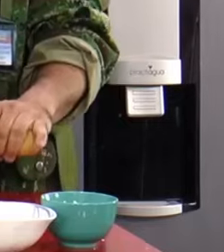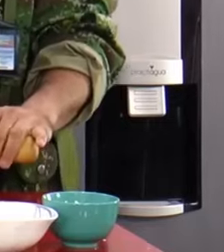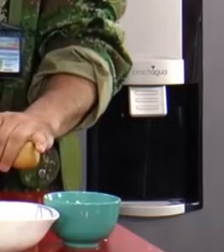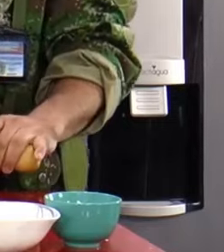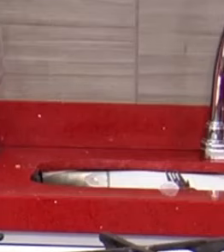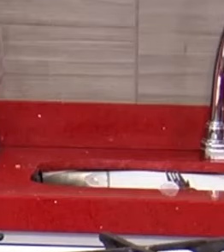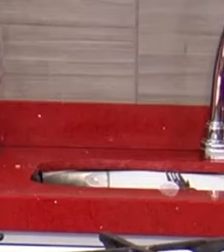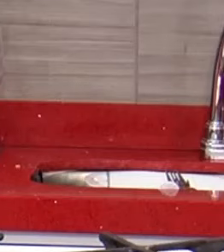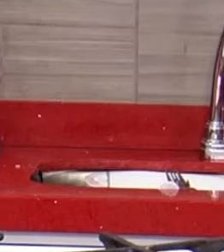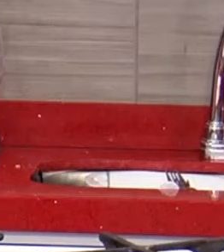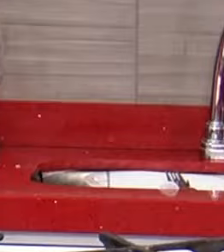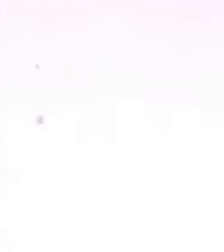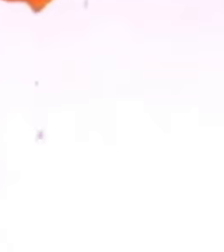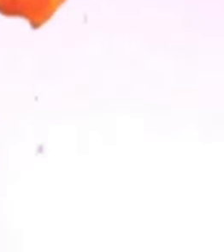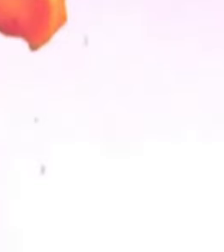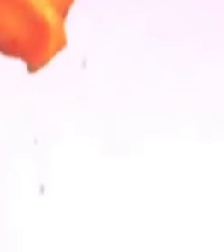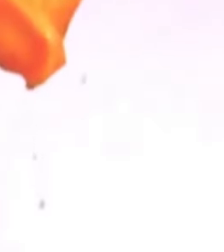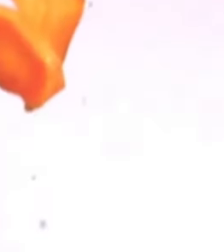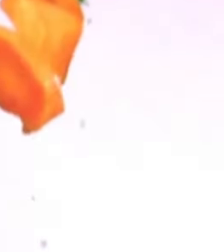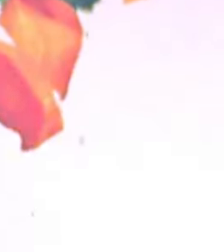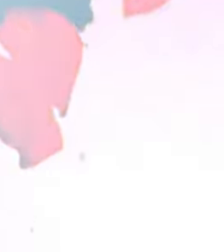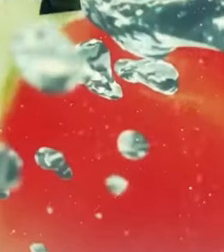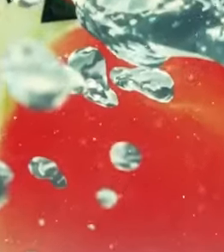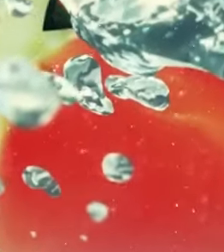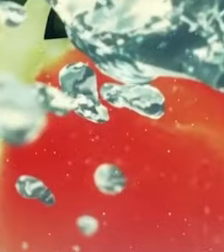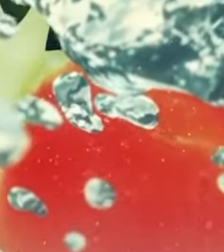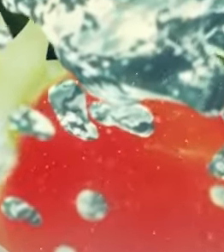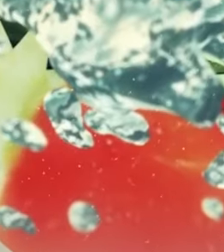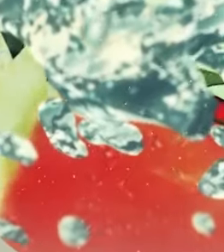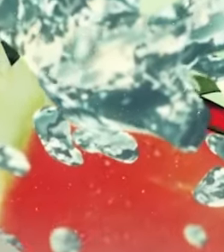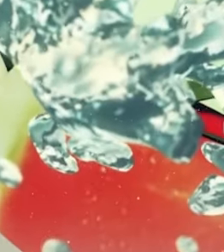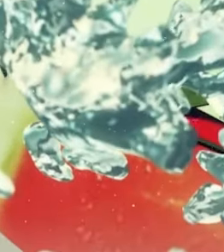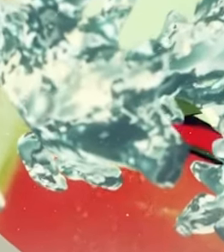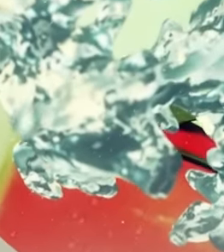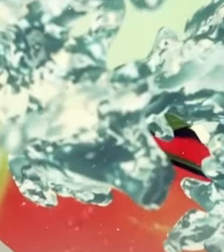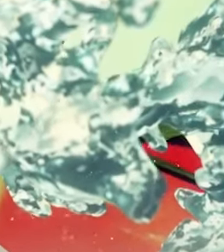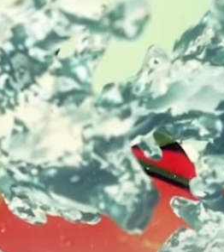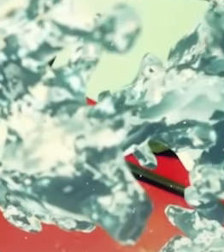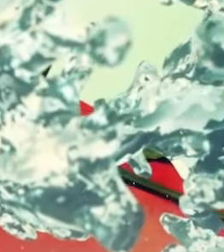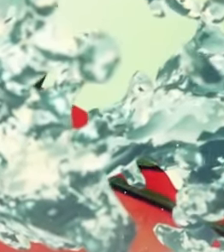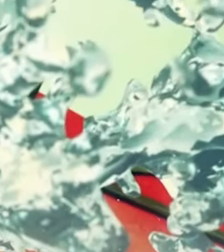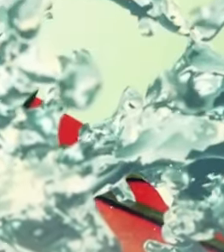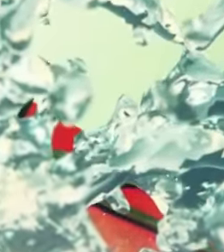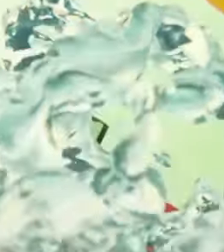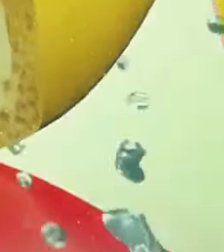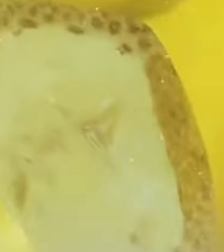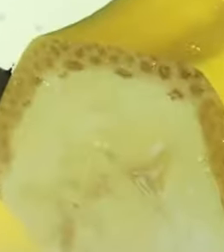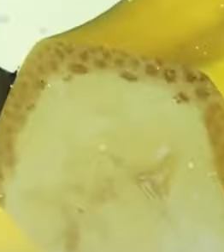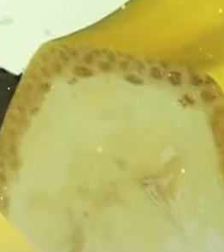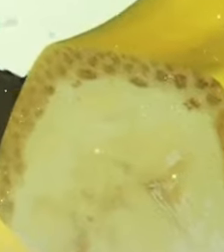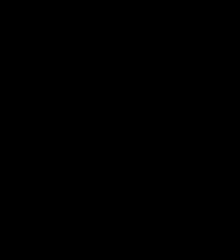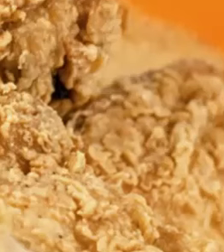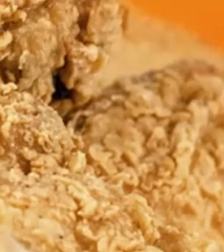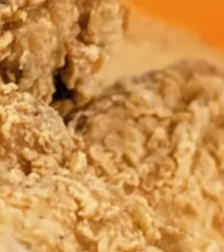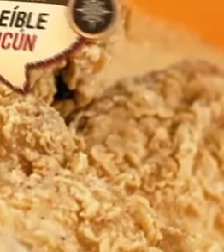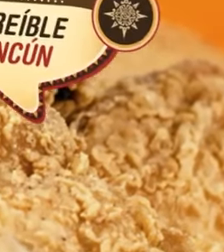especiales y Marco Contreras en A Pedir de Boca. Te invitamos a disfrutarlo de lunes a viernes a las 10:30 de la